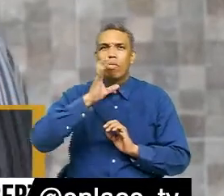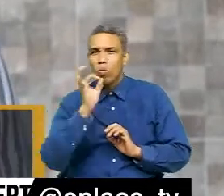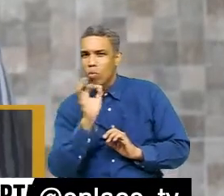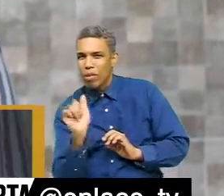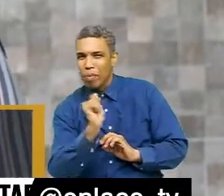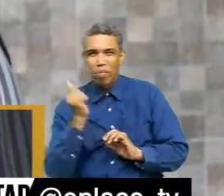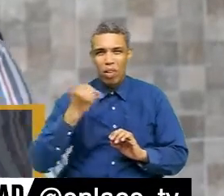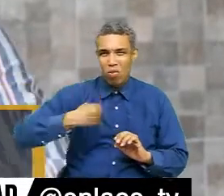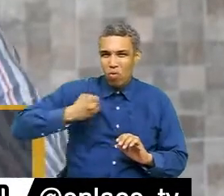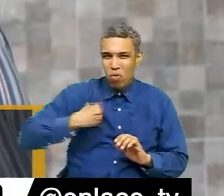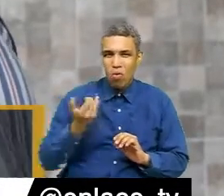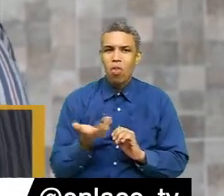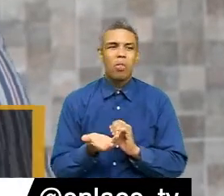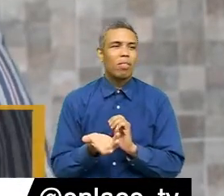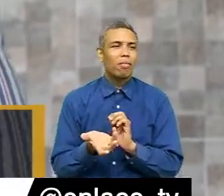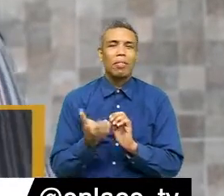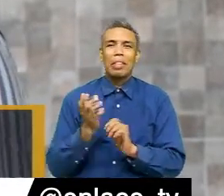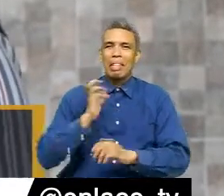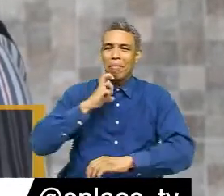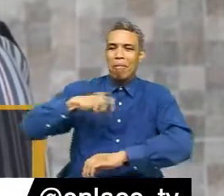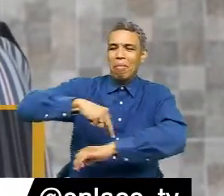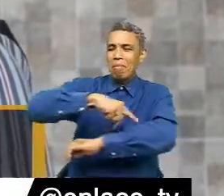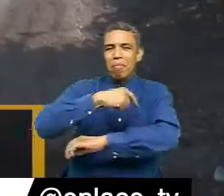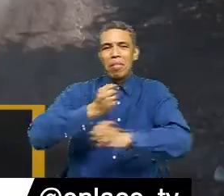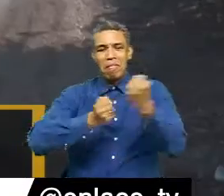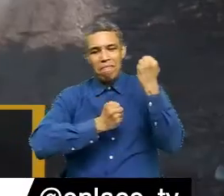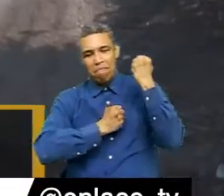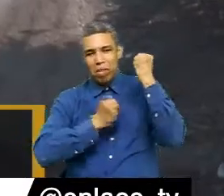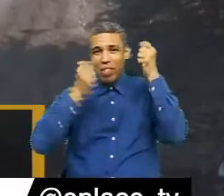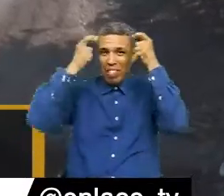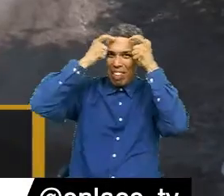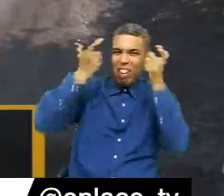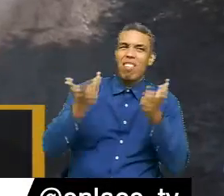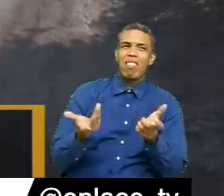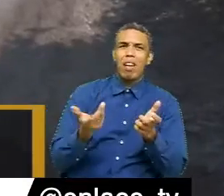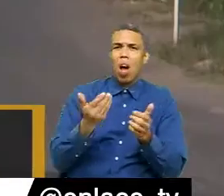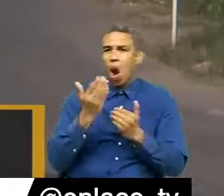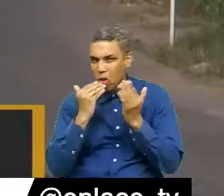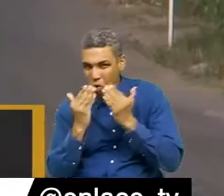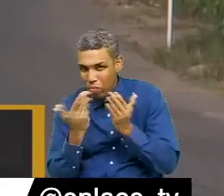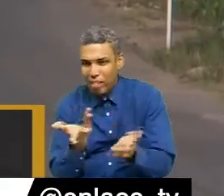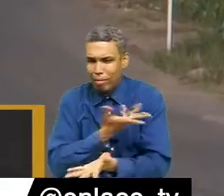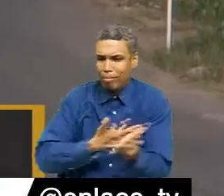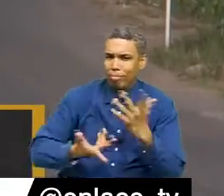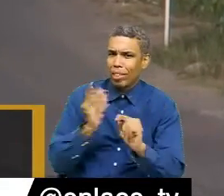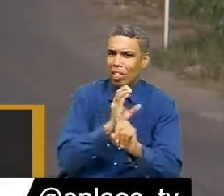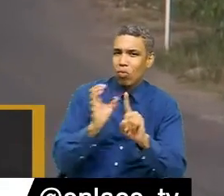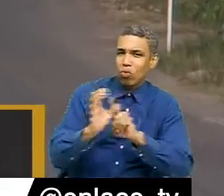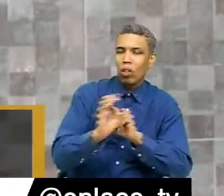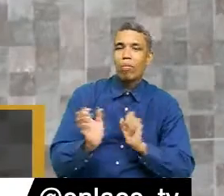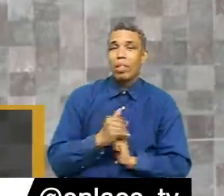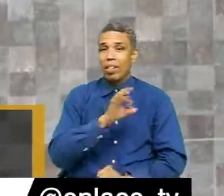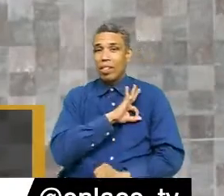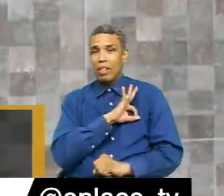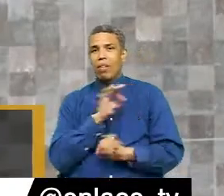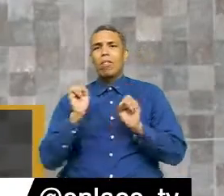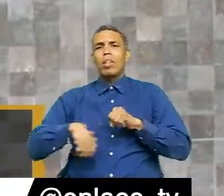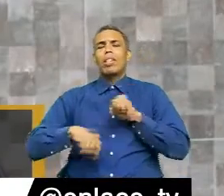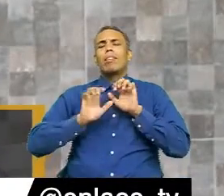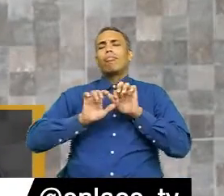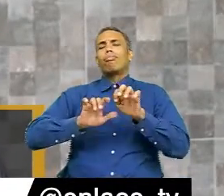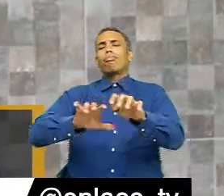todo lo que es comidas típicas y todo un evento para pasarla en familia. El sábado 5 de noviembre iniciarán las actividades con un desfile de carrozas. Esperamos